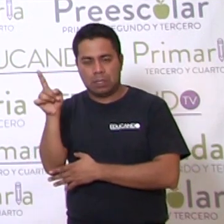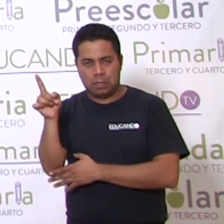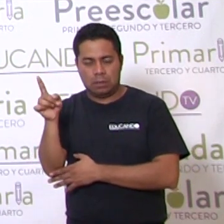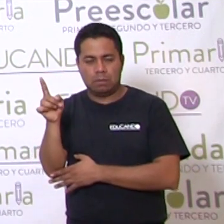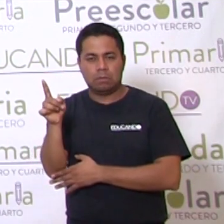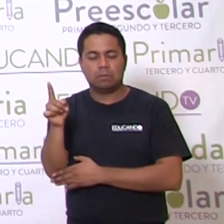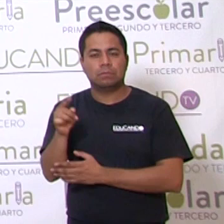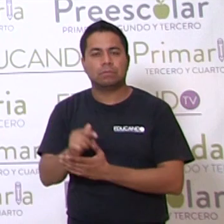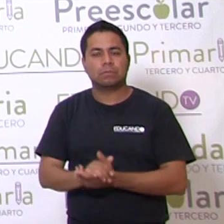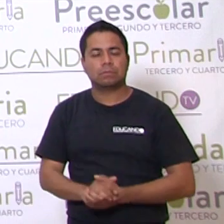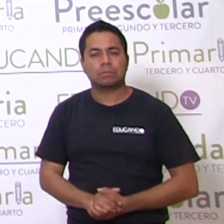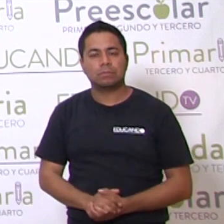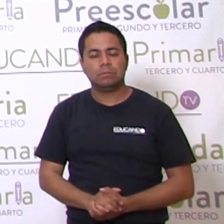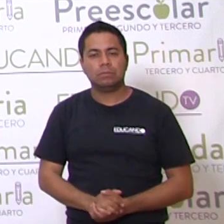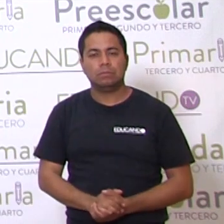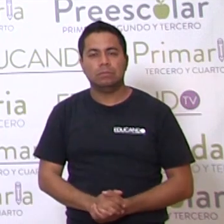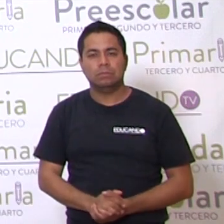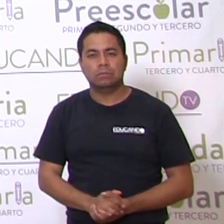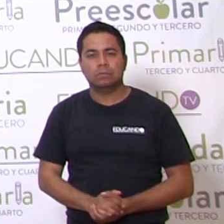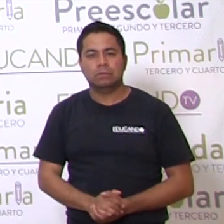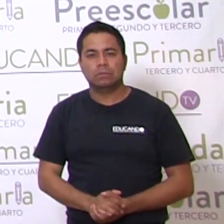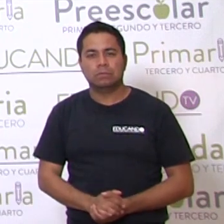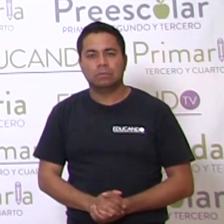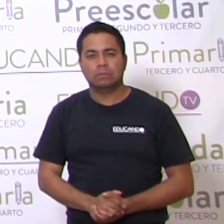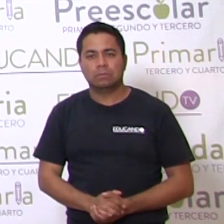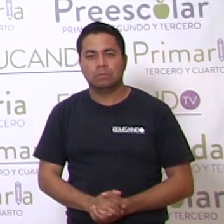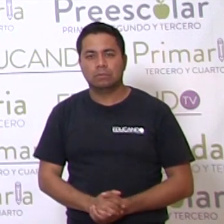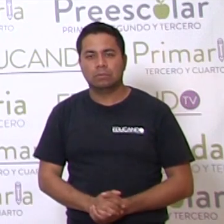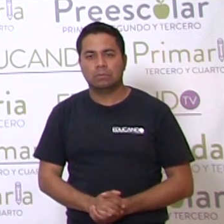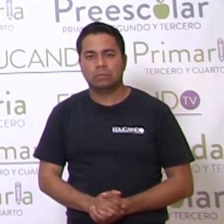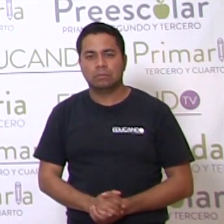fuerte, bien,